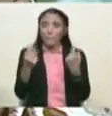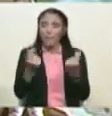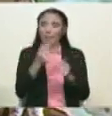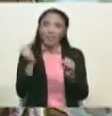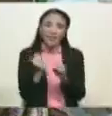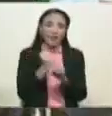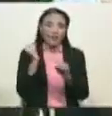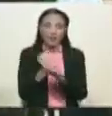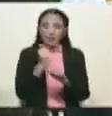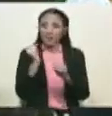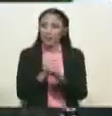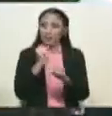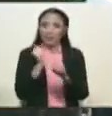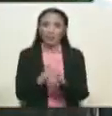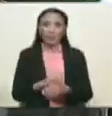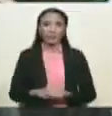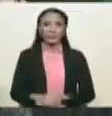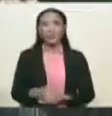Erika?